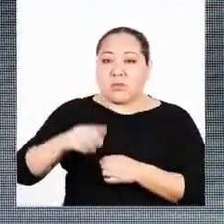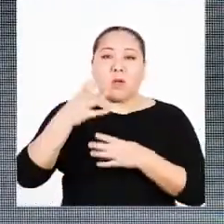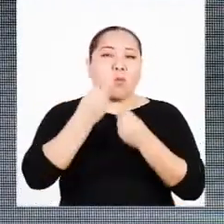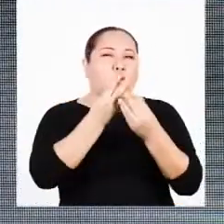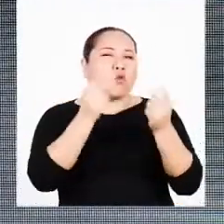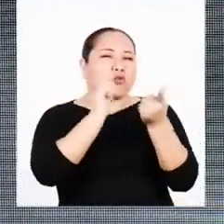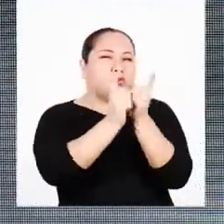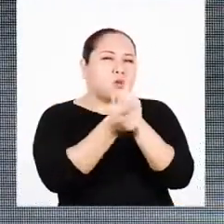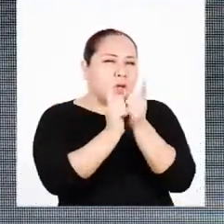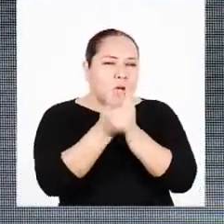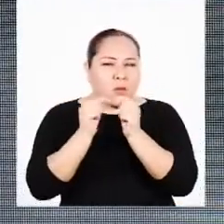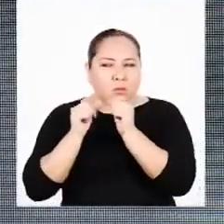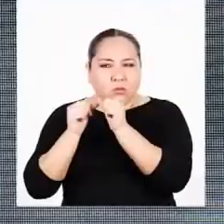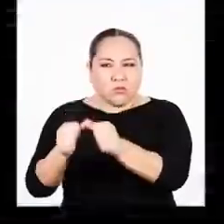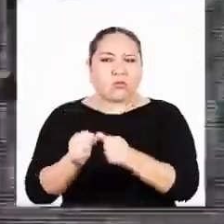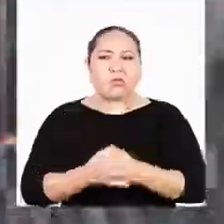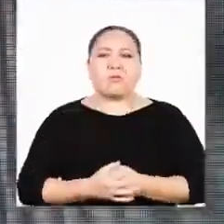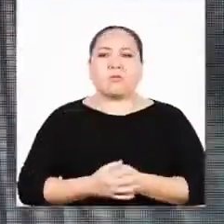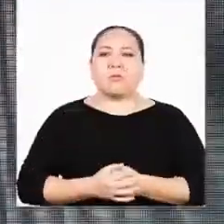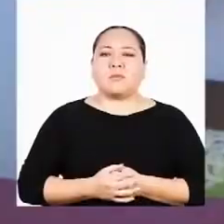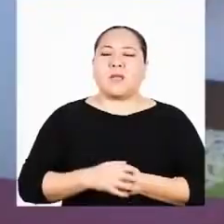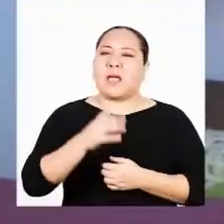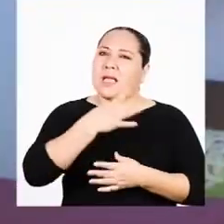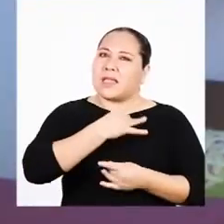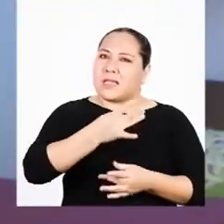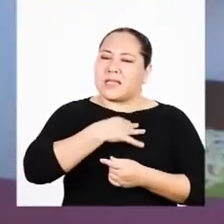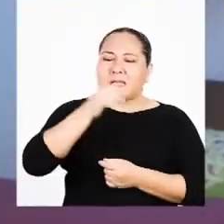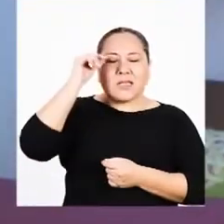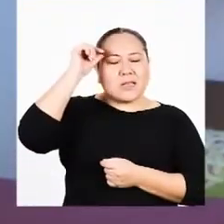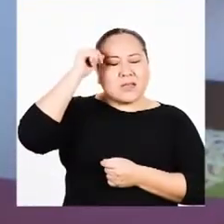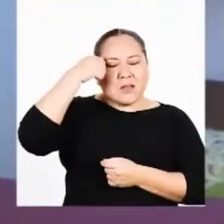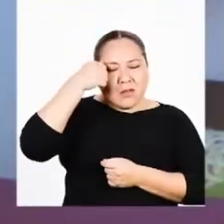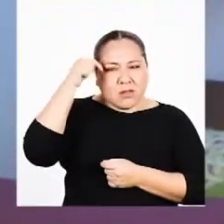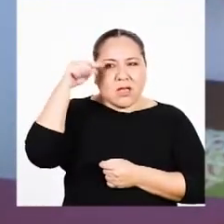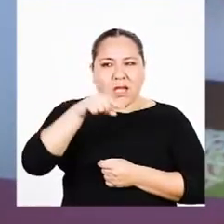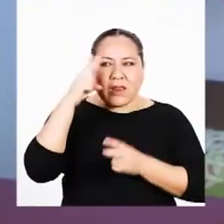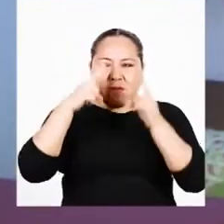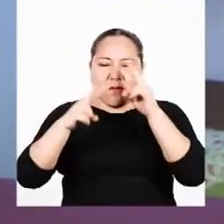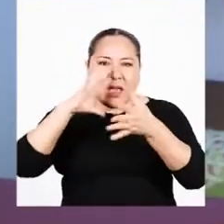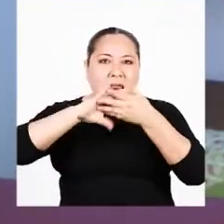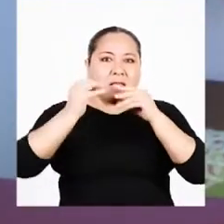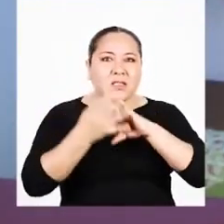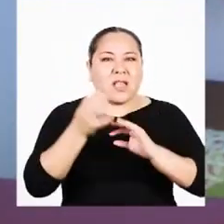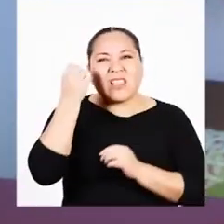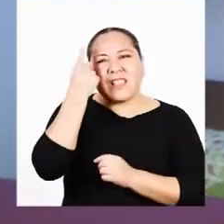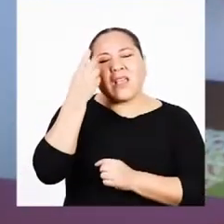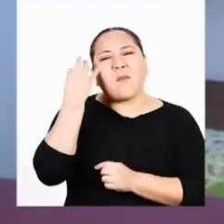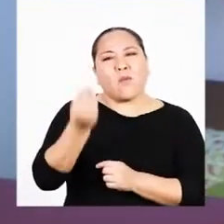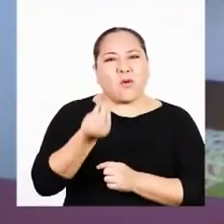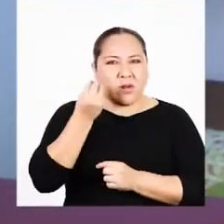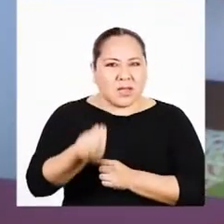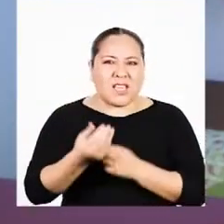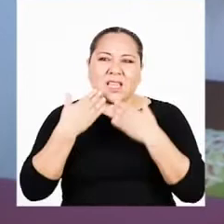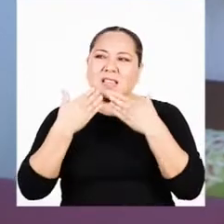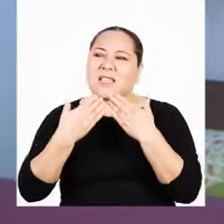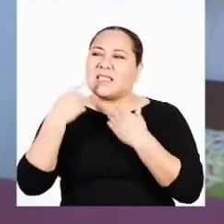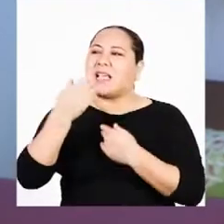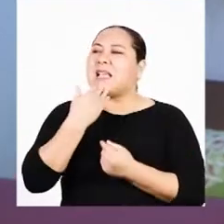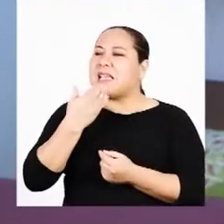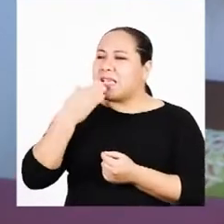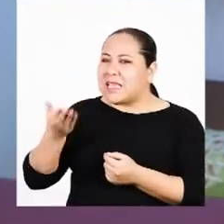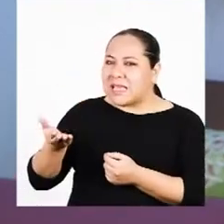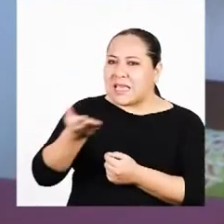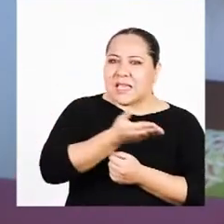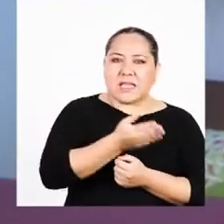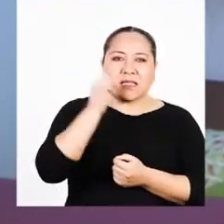existen cambios y continuidades. Qué interesante recorrer nuestra historia y entender por qué y gracias a quiénes